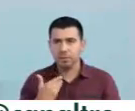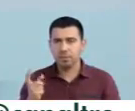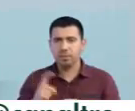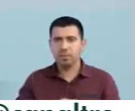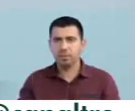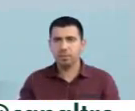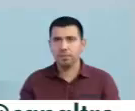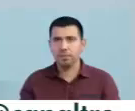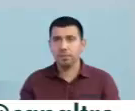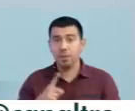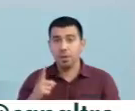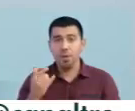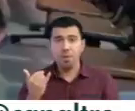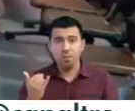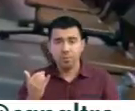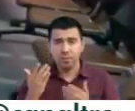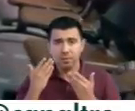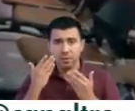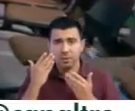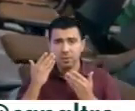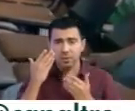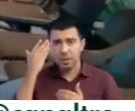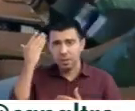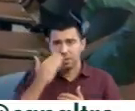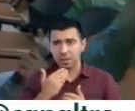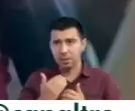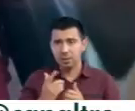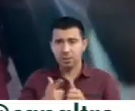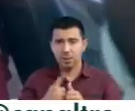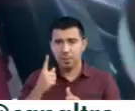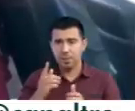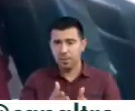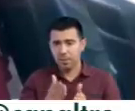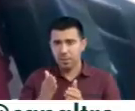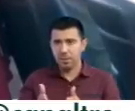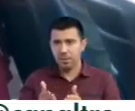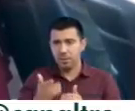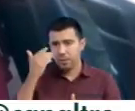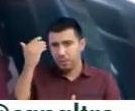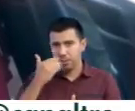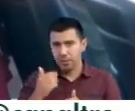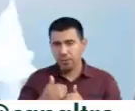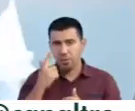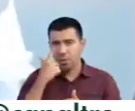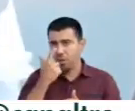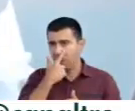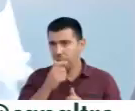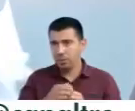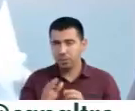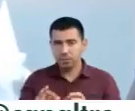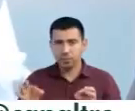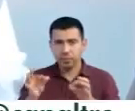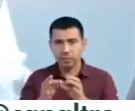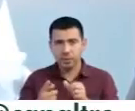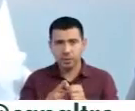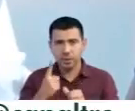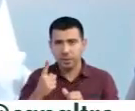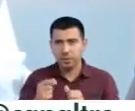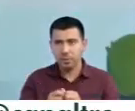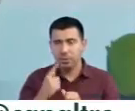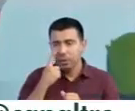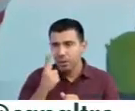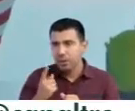unos exámenes en la primera fase que son la valoración de los ojos, que es muy importante, lo de a ver si